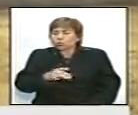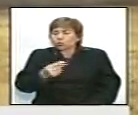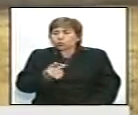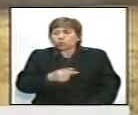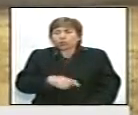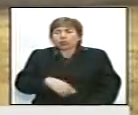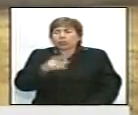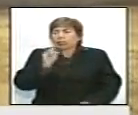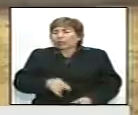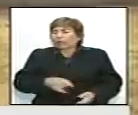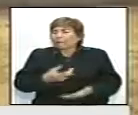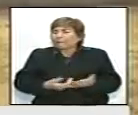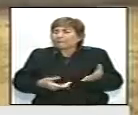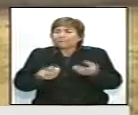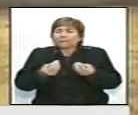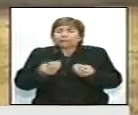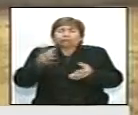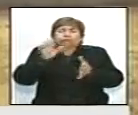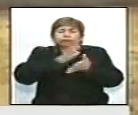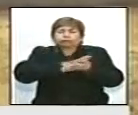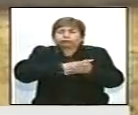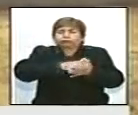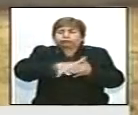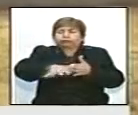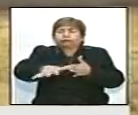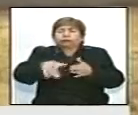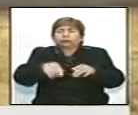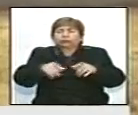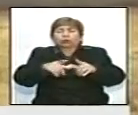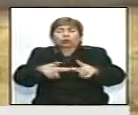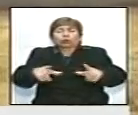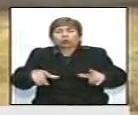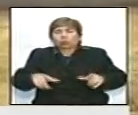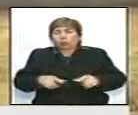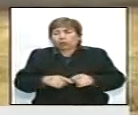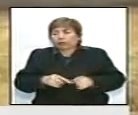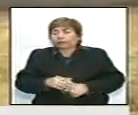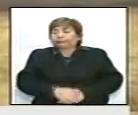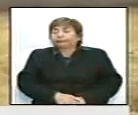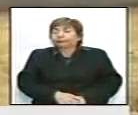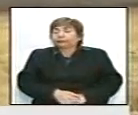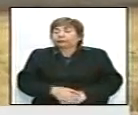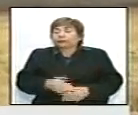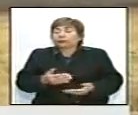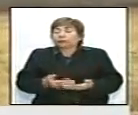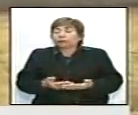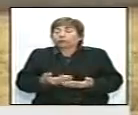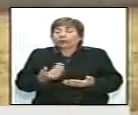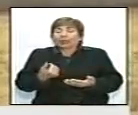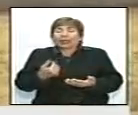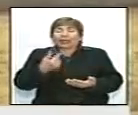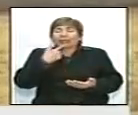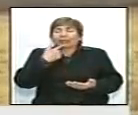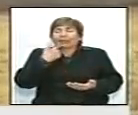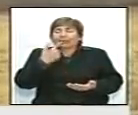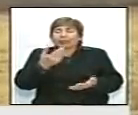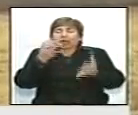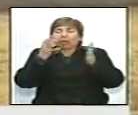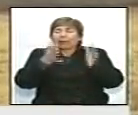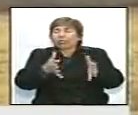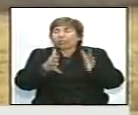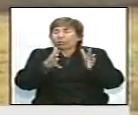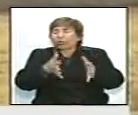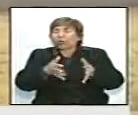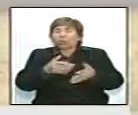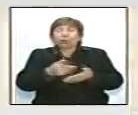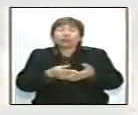el despoblamiento de todo este sector, que ante la desidia, el abandono